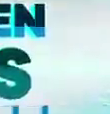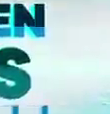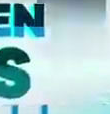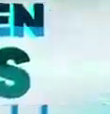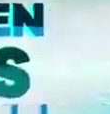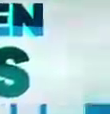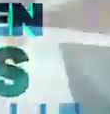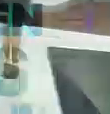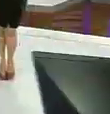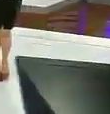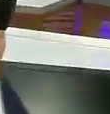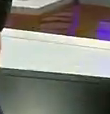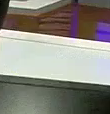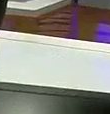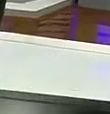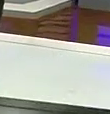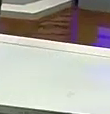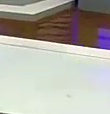m